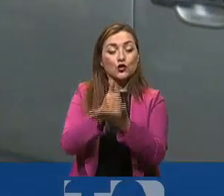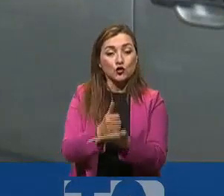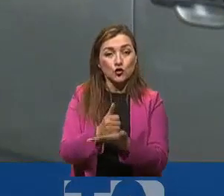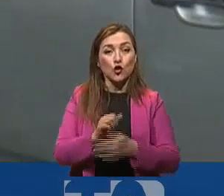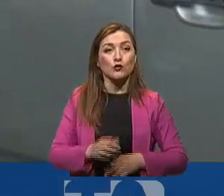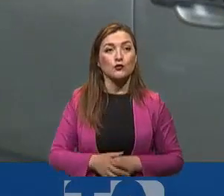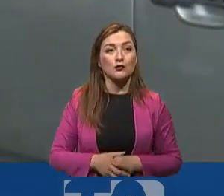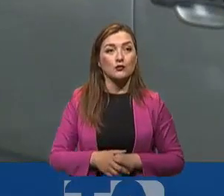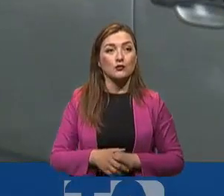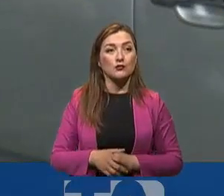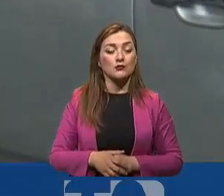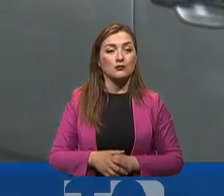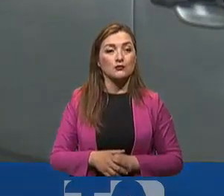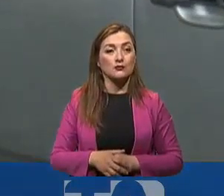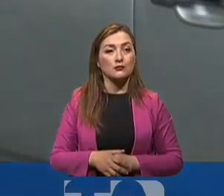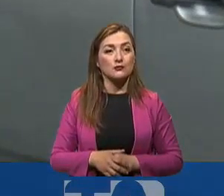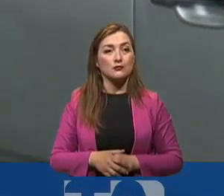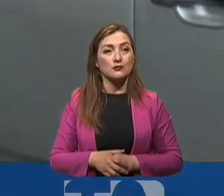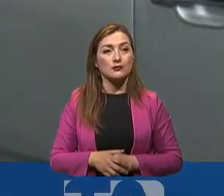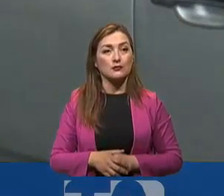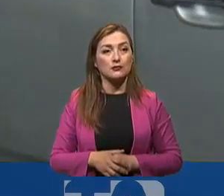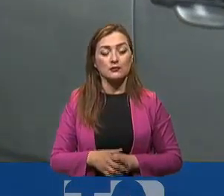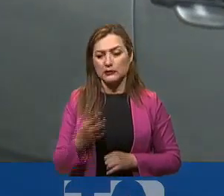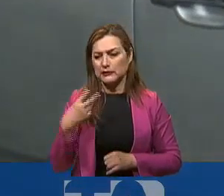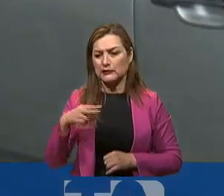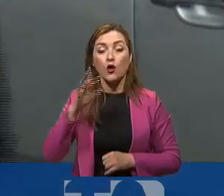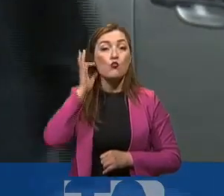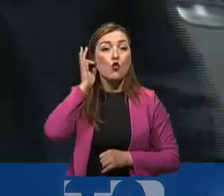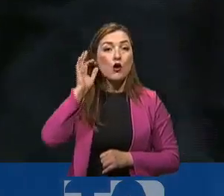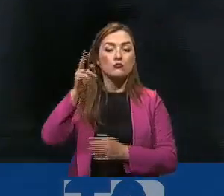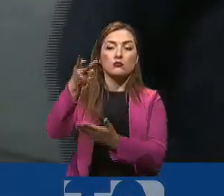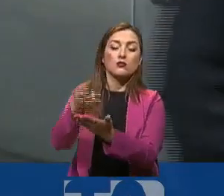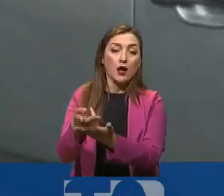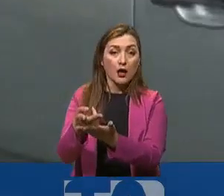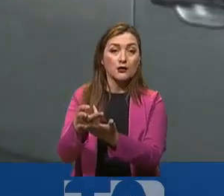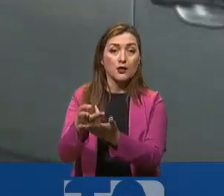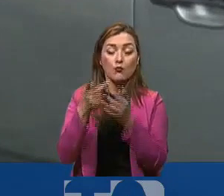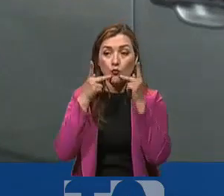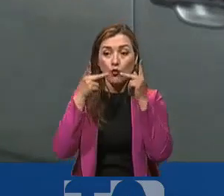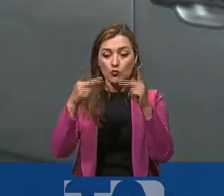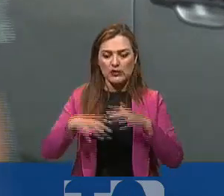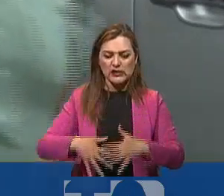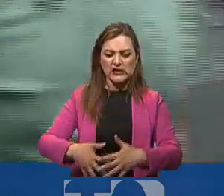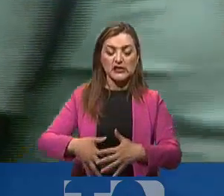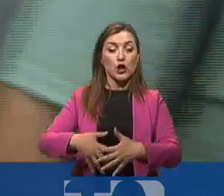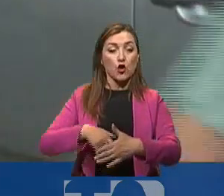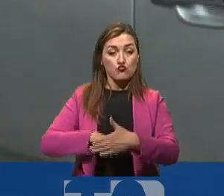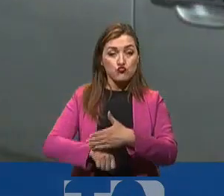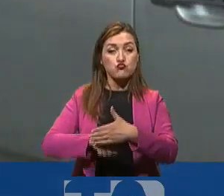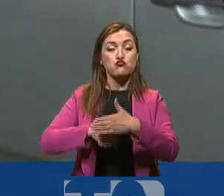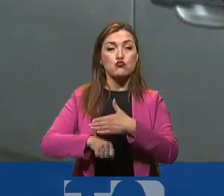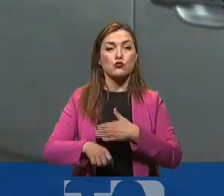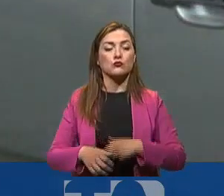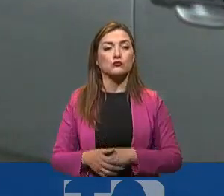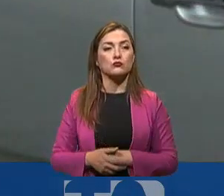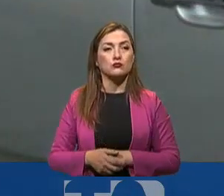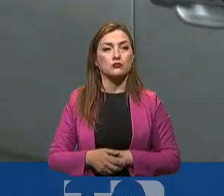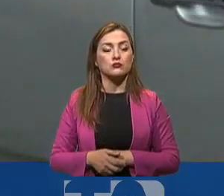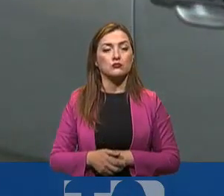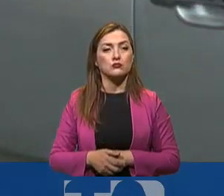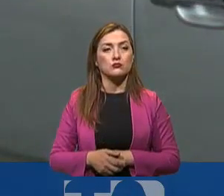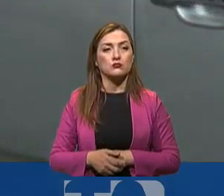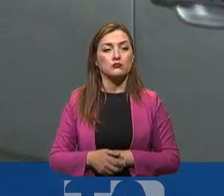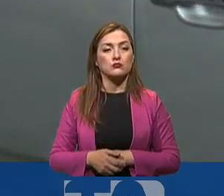pues observé a una mujer ya tendida en la vía, sobre la vía pública, ya con el